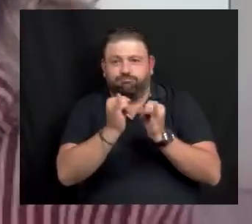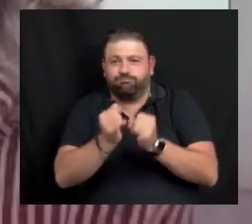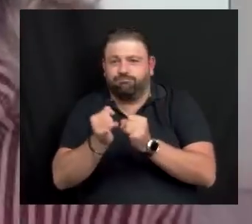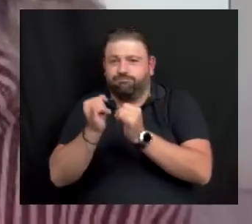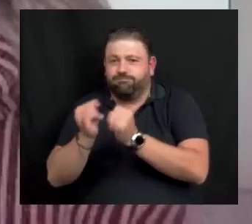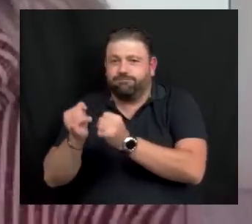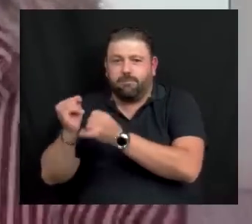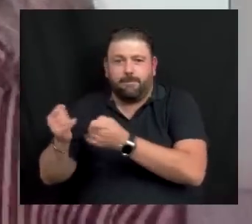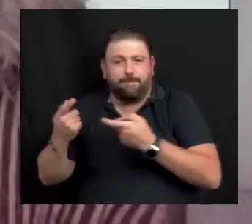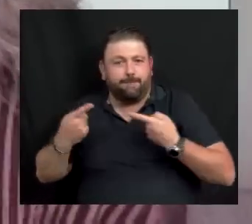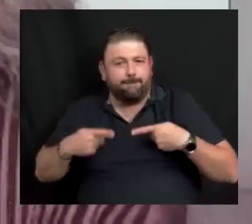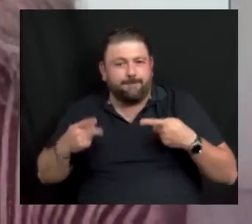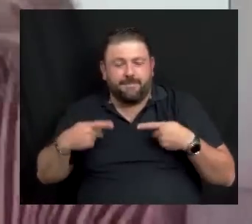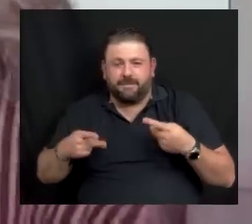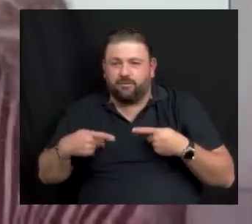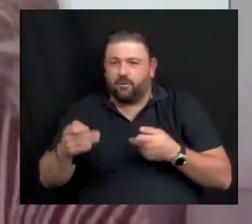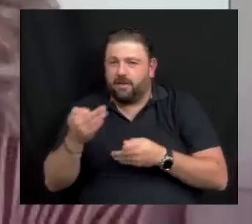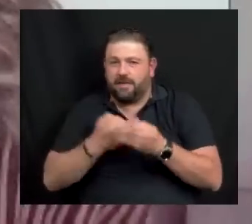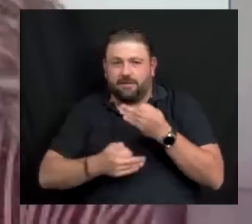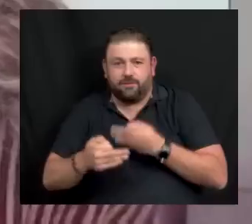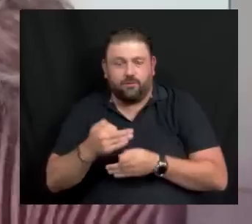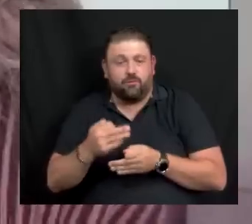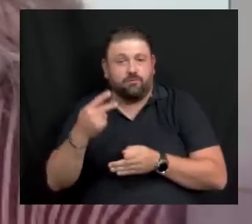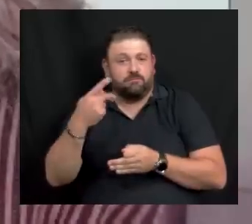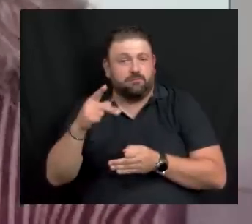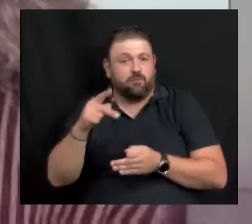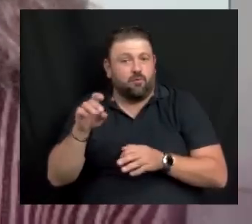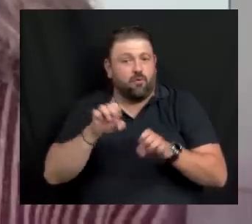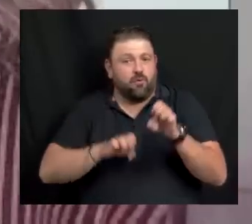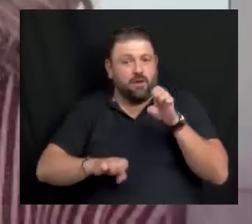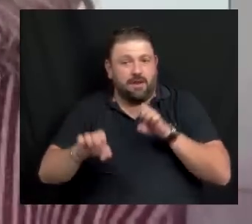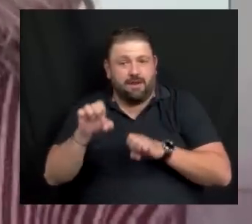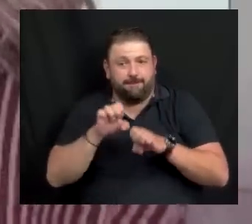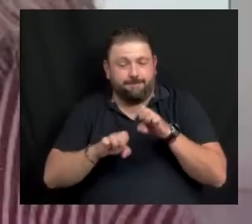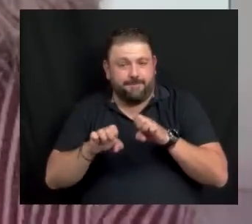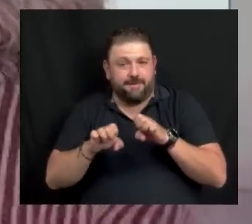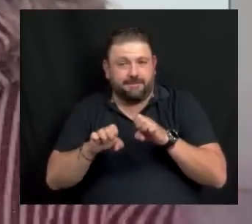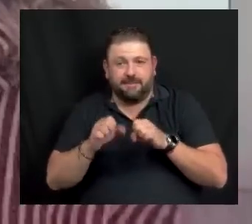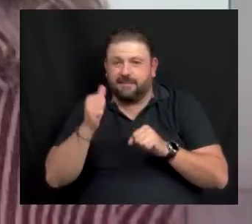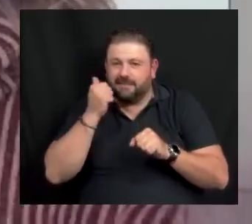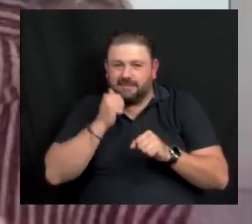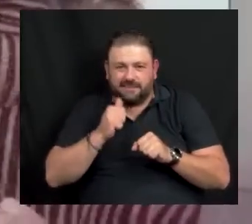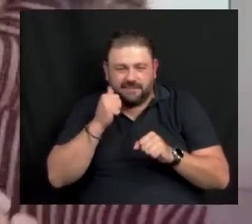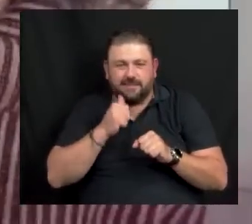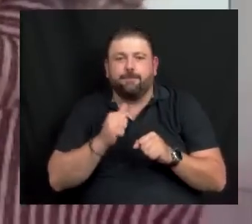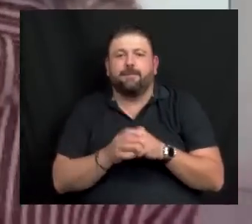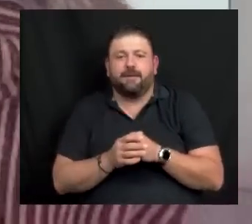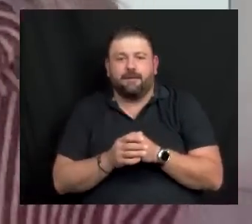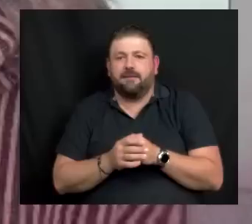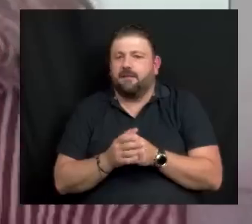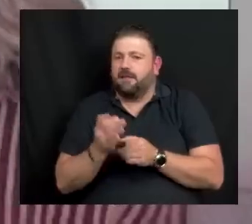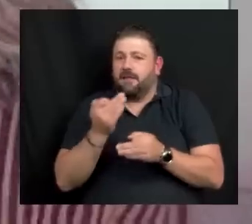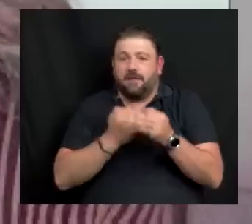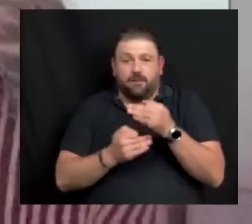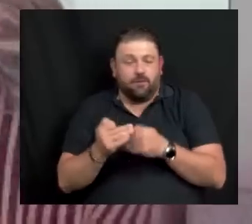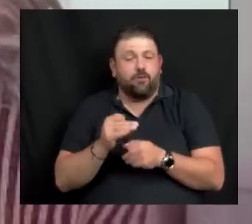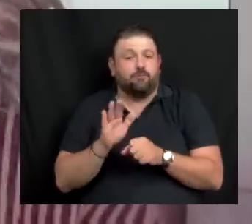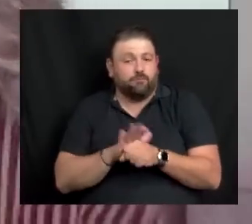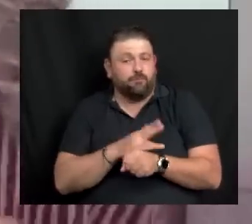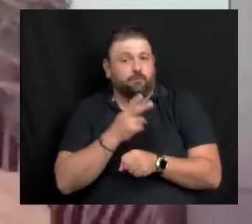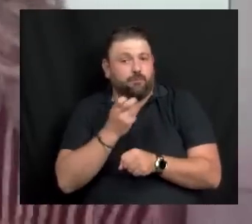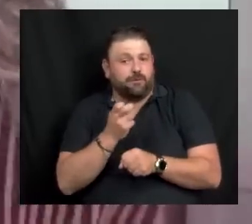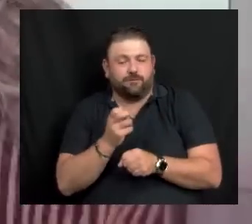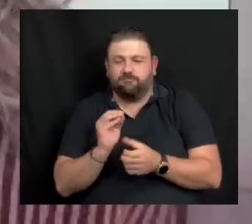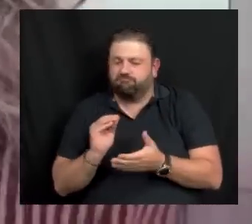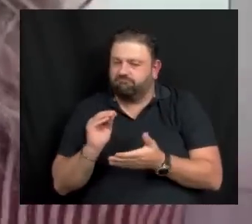estamos hablando de tú a tú con la empresa. Nos están posicionando, ya nos ubicamos, ahora nos